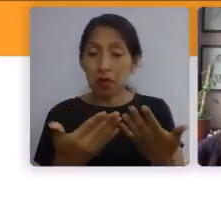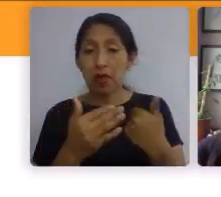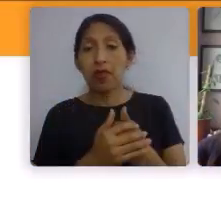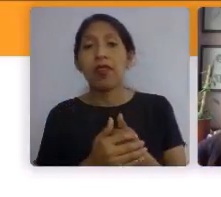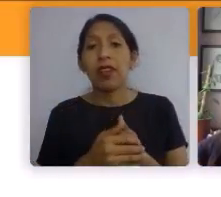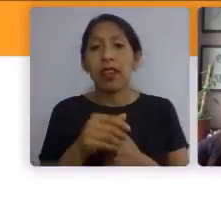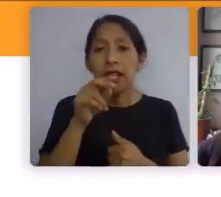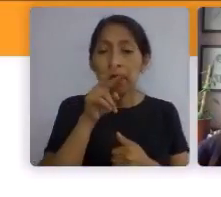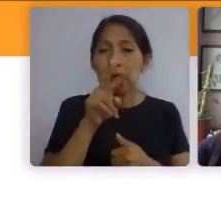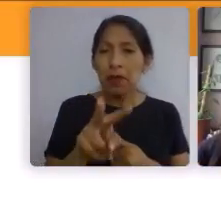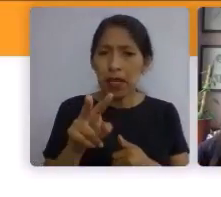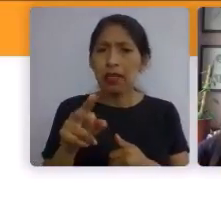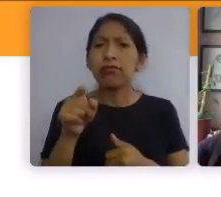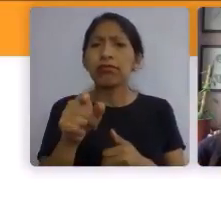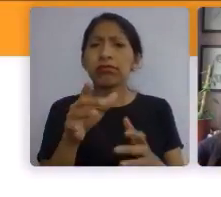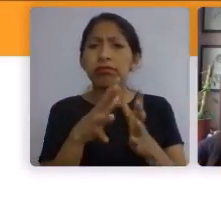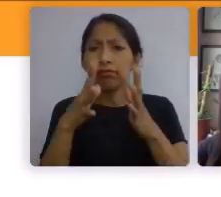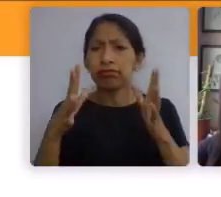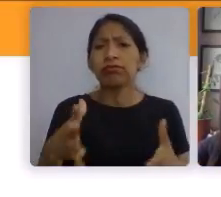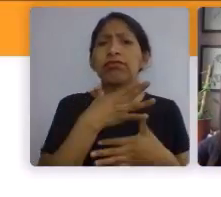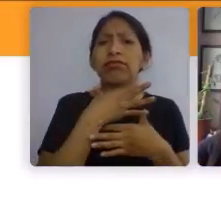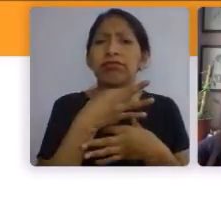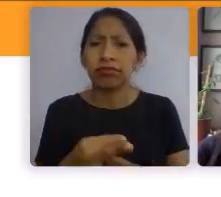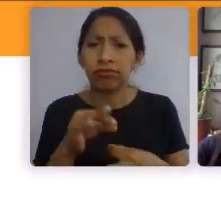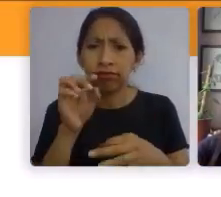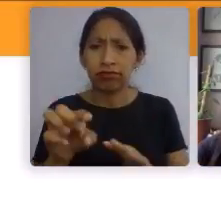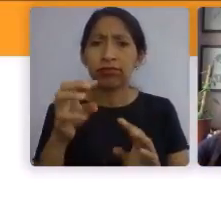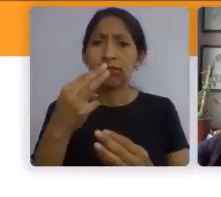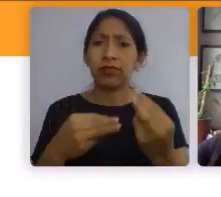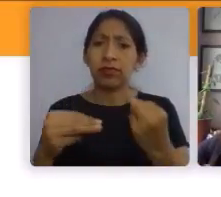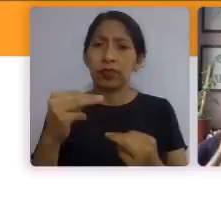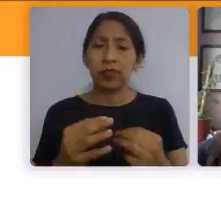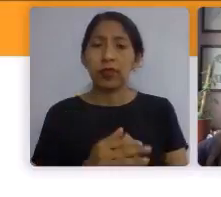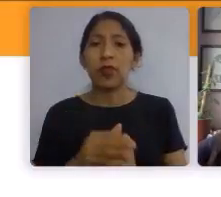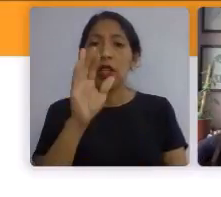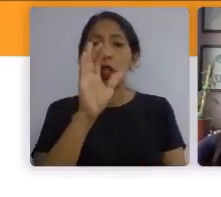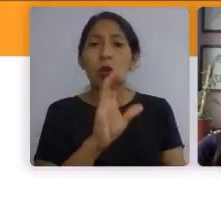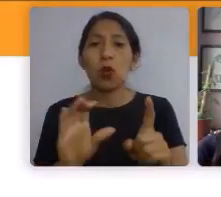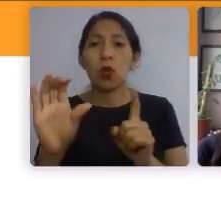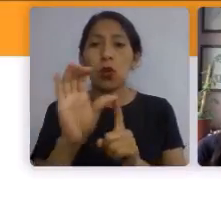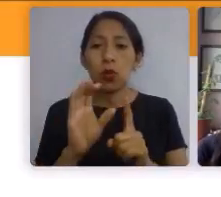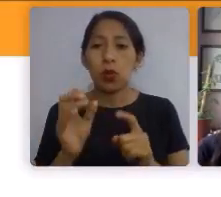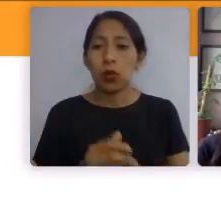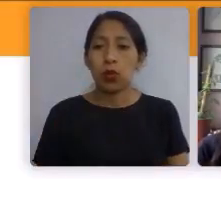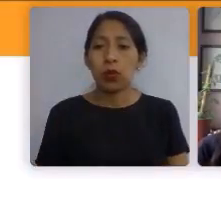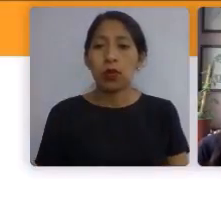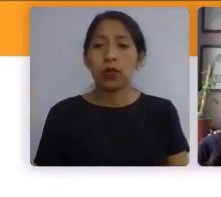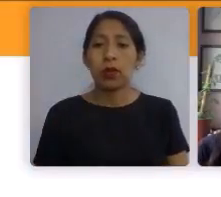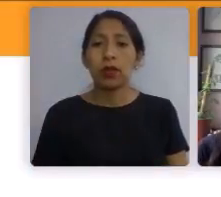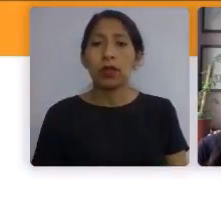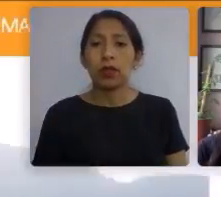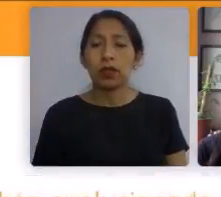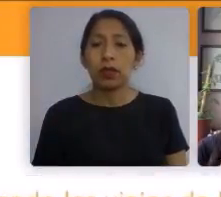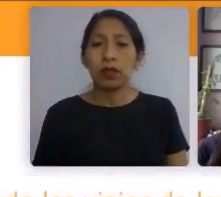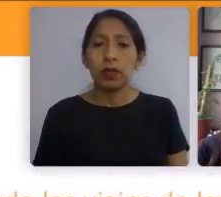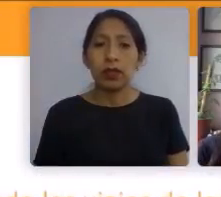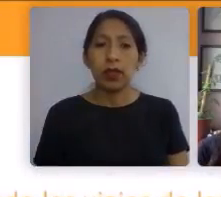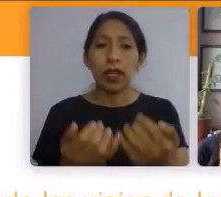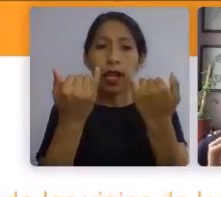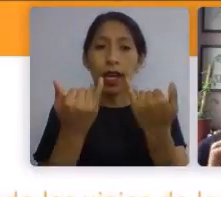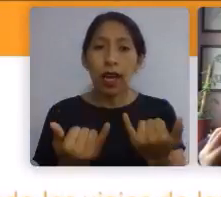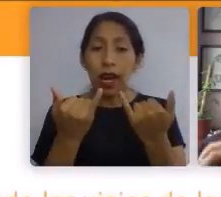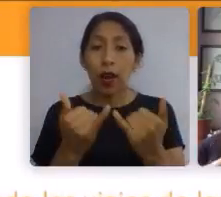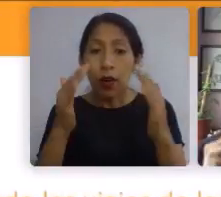elementos que son bastante interesantes para este mercado. ¿Sí? Cultura y naturaleza. Ahora vamos